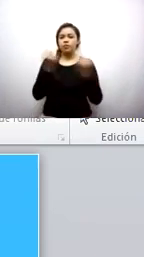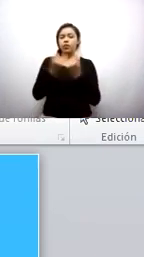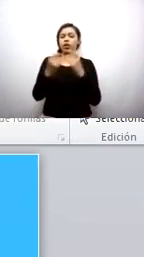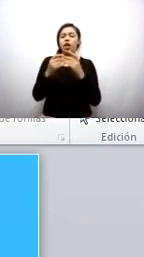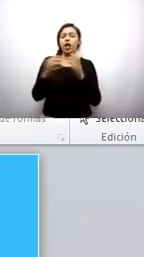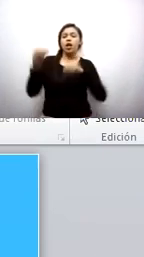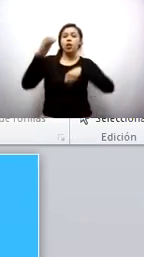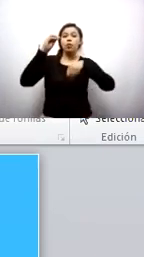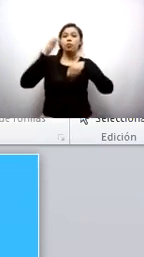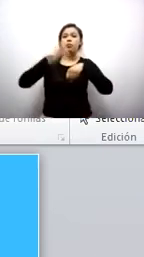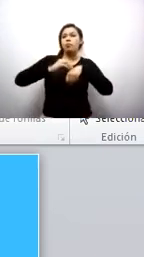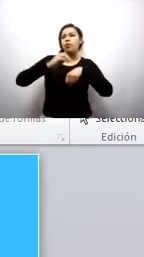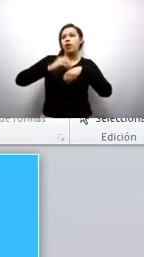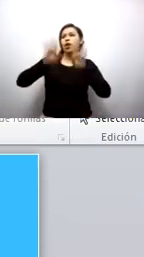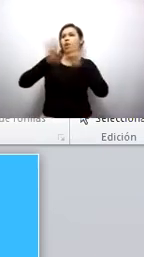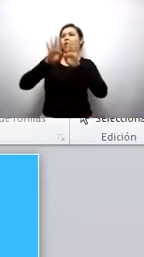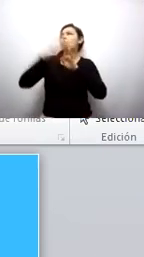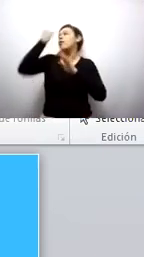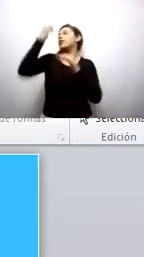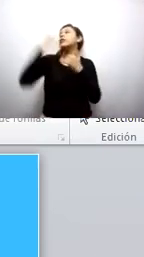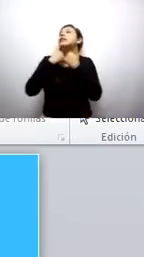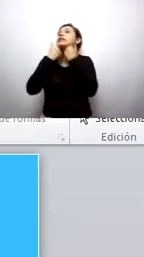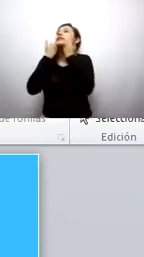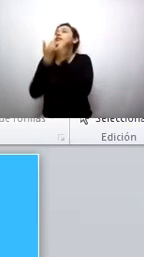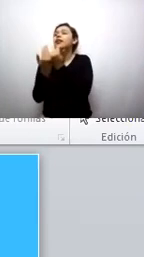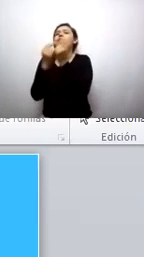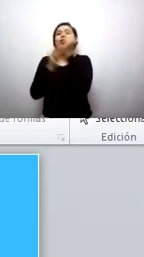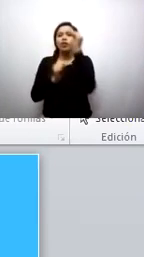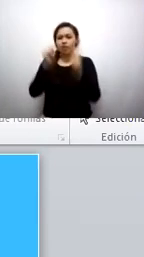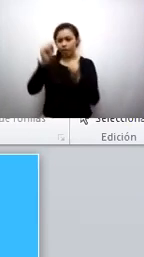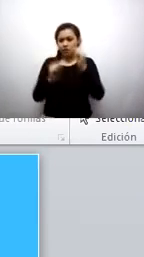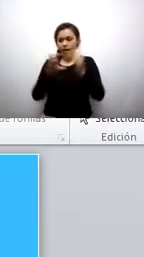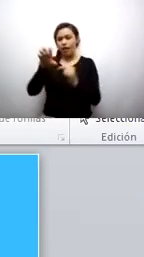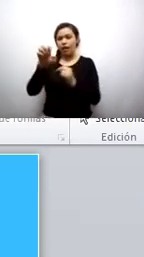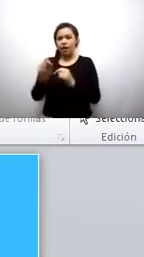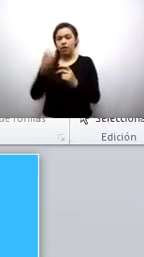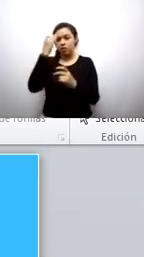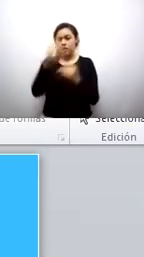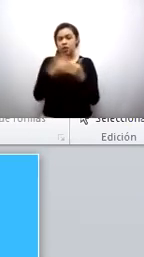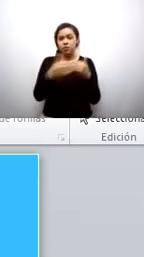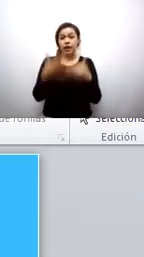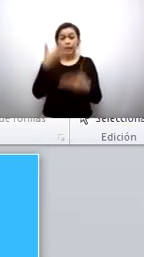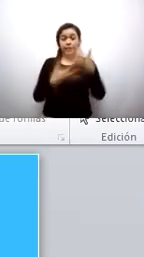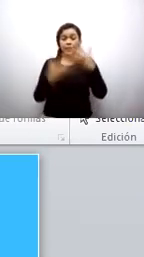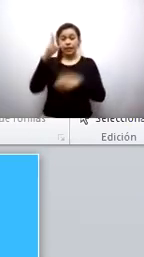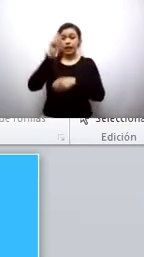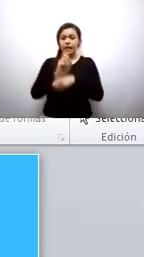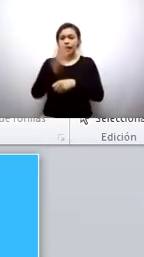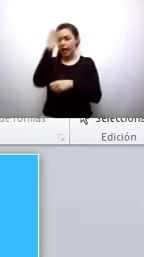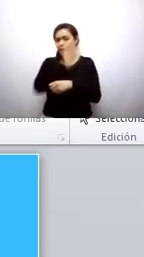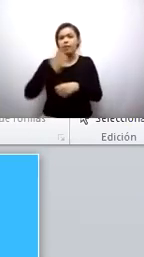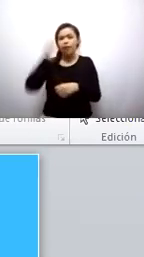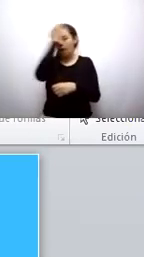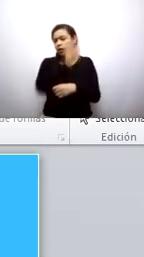expectativas razonables, algo que esté al alcance medir en un periodo no mayor a 15 días, ¿vale? Si yo